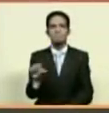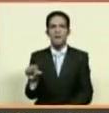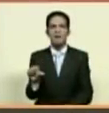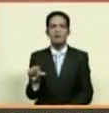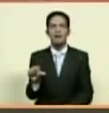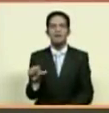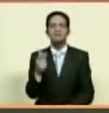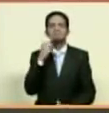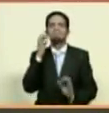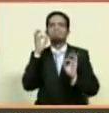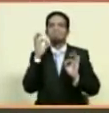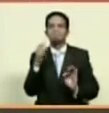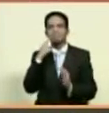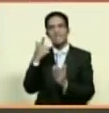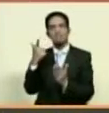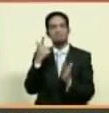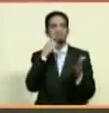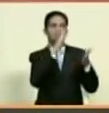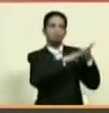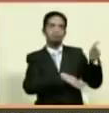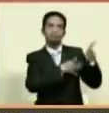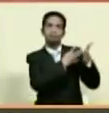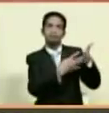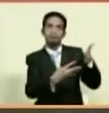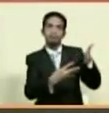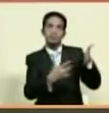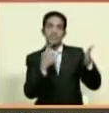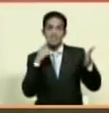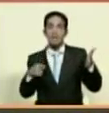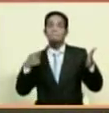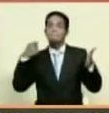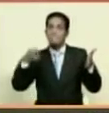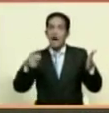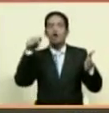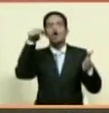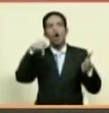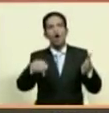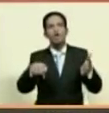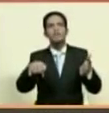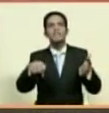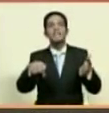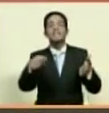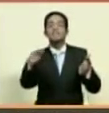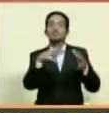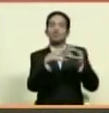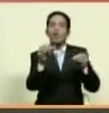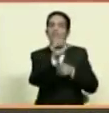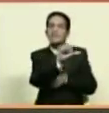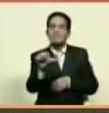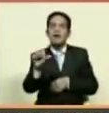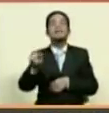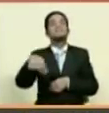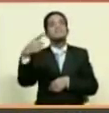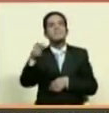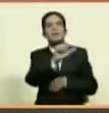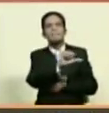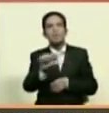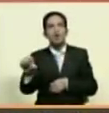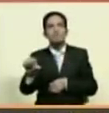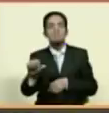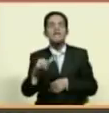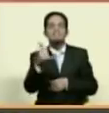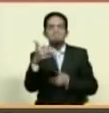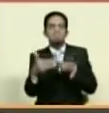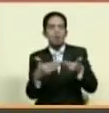ratificar que el cronograma de pago de salarios continúa el día de hoy y durante todo el fin de semana próximo, y seguir